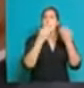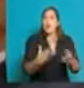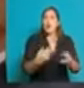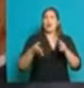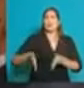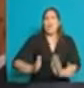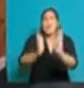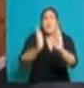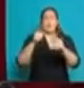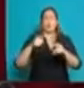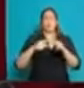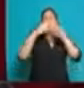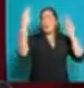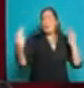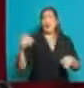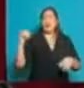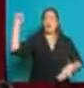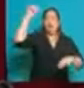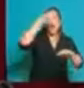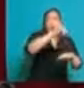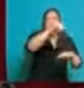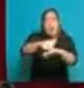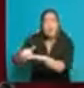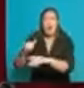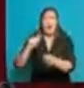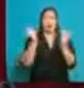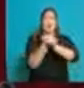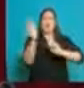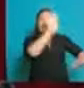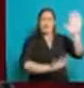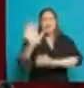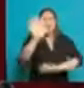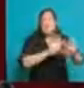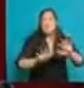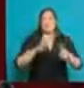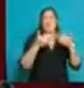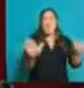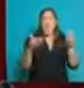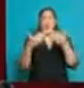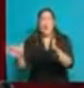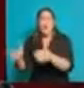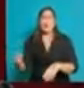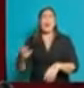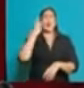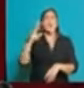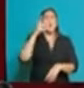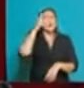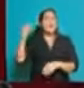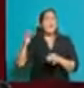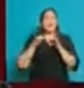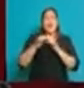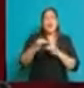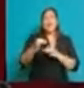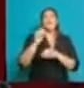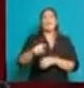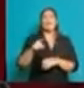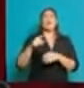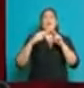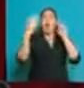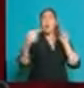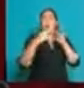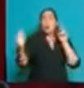puentes, de puertos, aeropuertos que modernizamos e inauguramos, de los 2.800 kilómetros de autopistas construidas y en